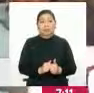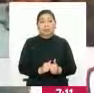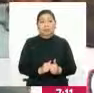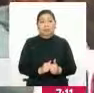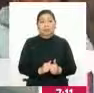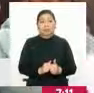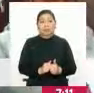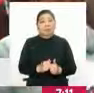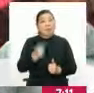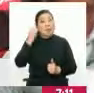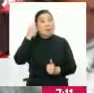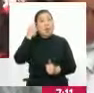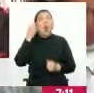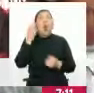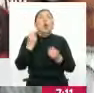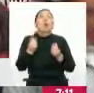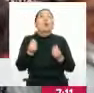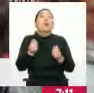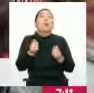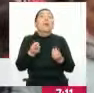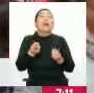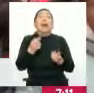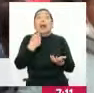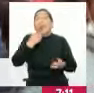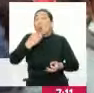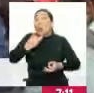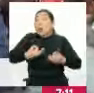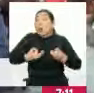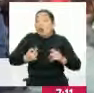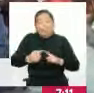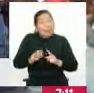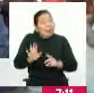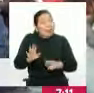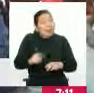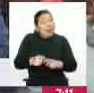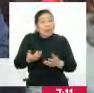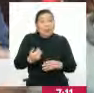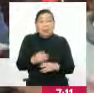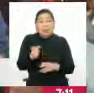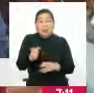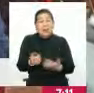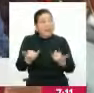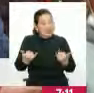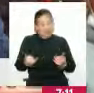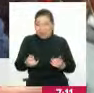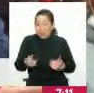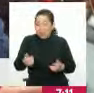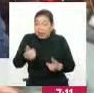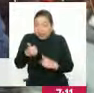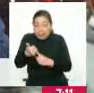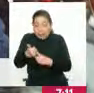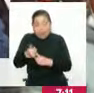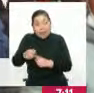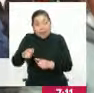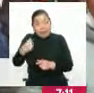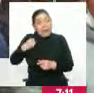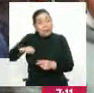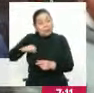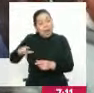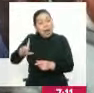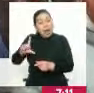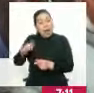estén pensando cómo defenderse en esas investigaciones por corrupción de funcionarios. Esta vía nos pertenece. Ellos vienen